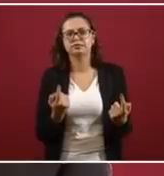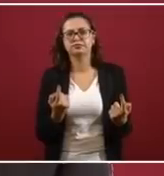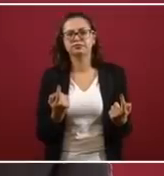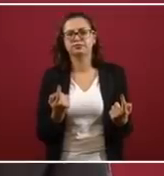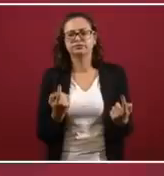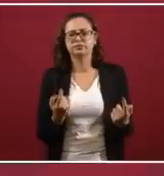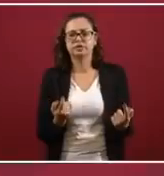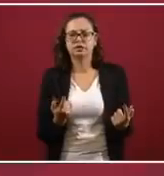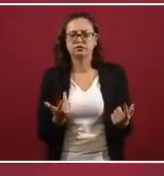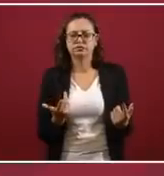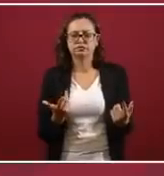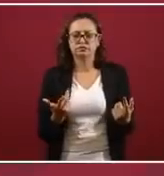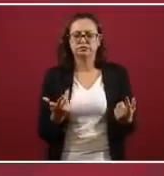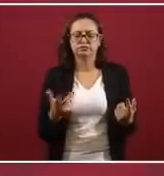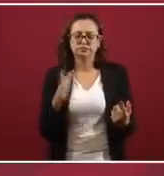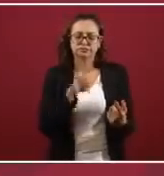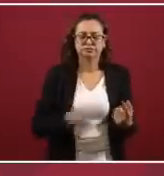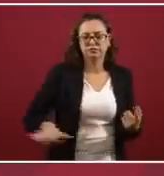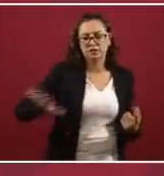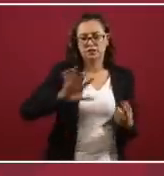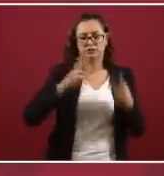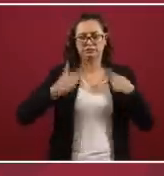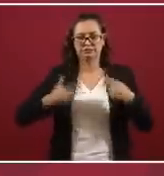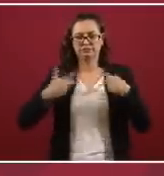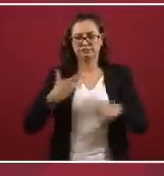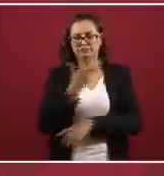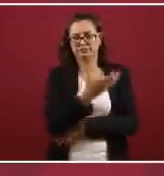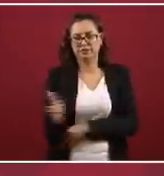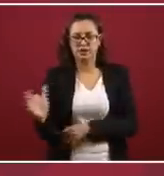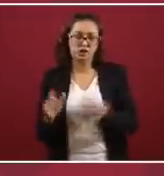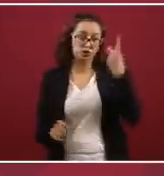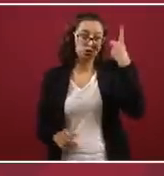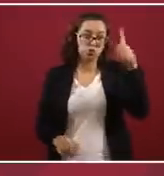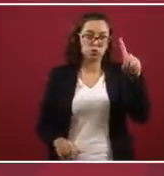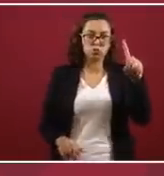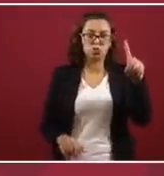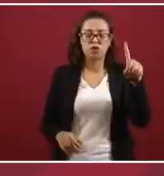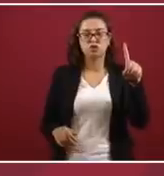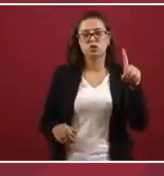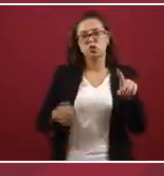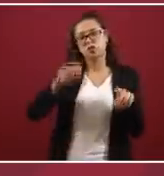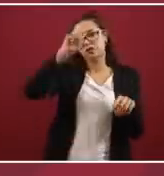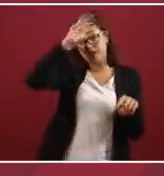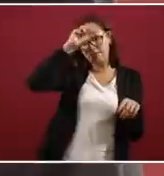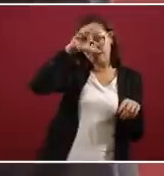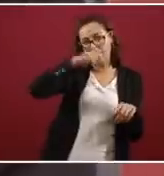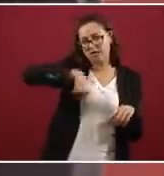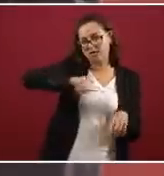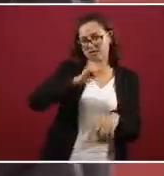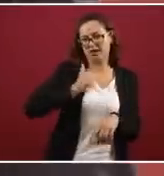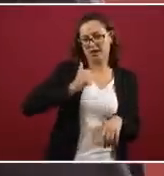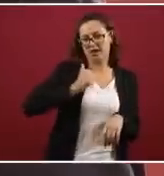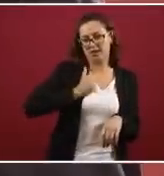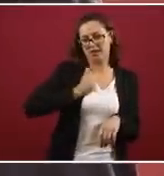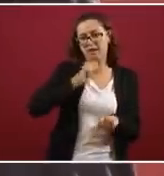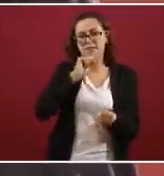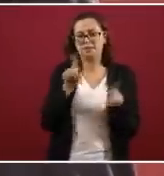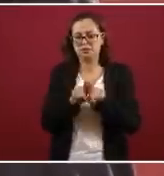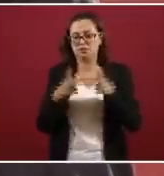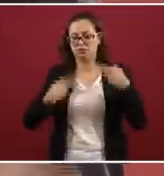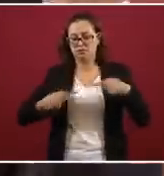con ejidatarios, los dueños de la mina, que son canadienses, y